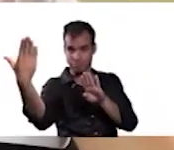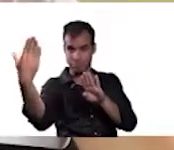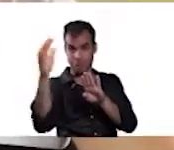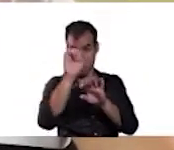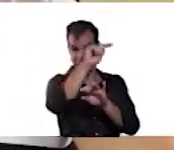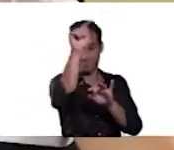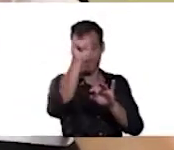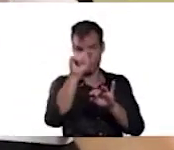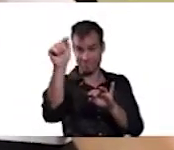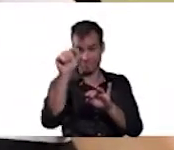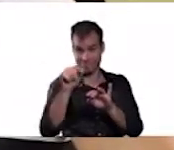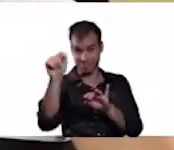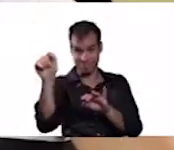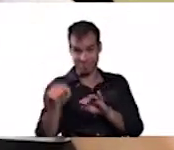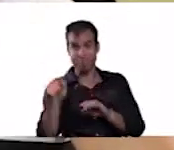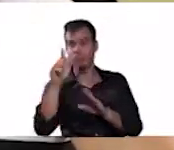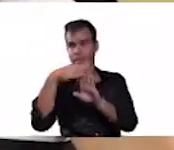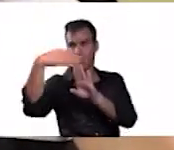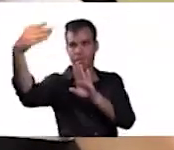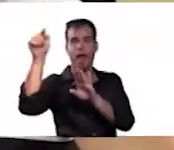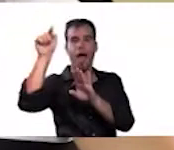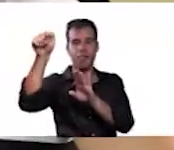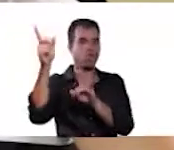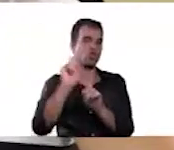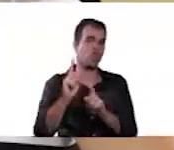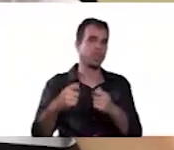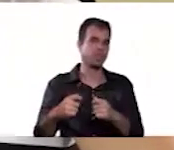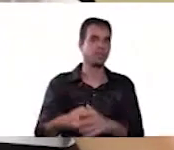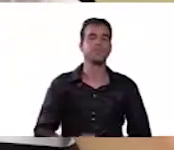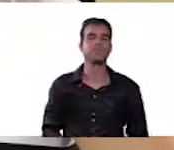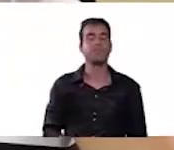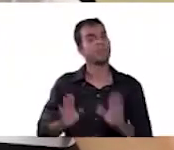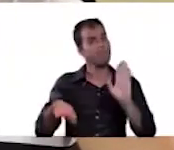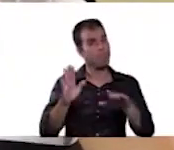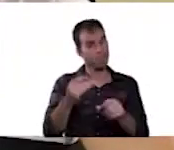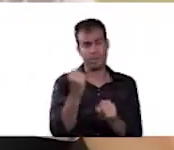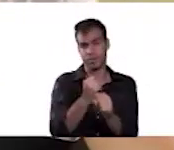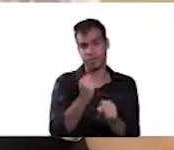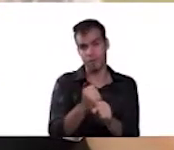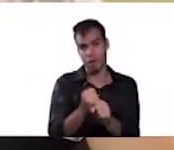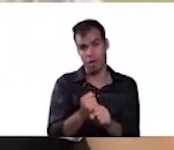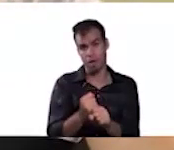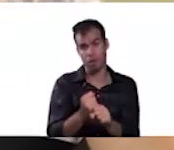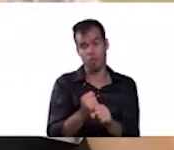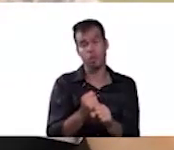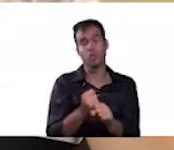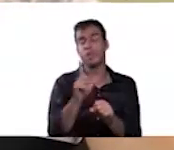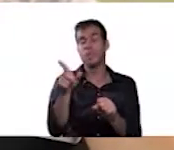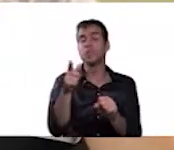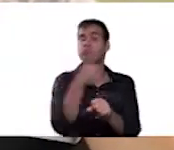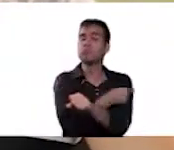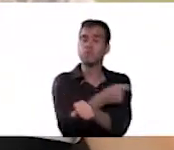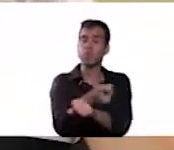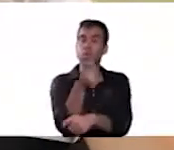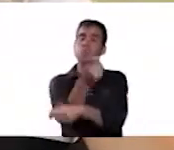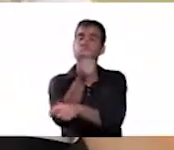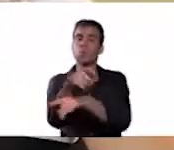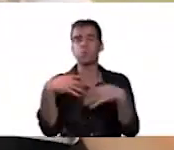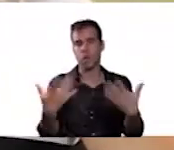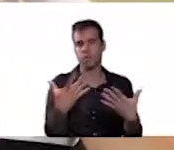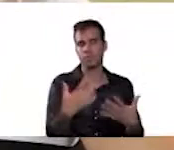diagonal quebrada o encima de esta, como lo trabaje el profesor. Cuando ya usted determinó